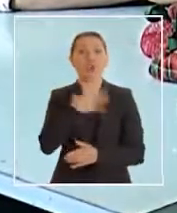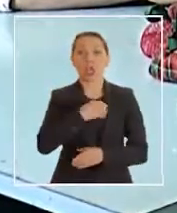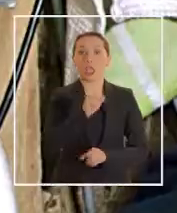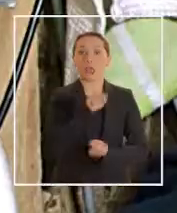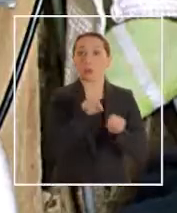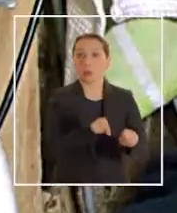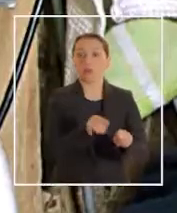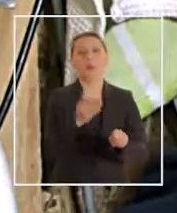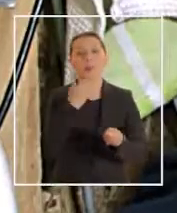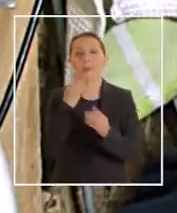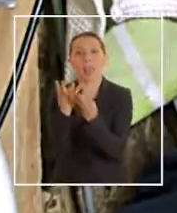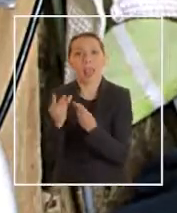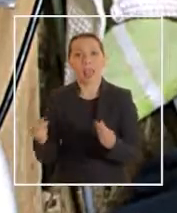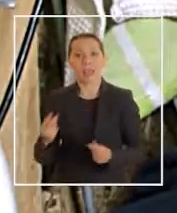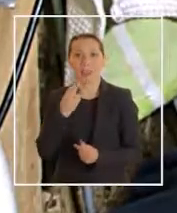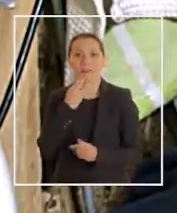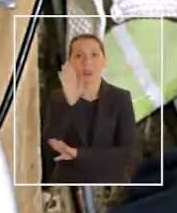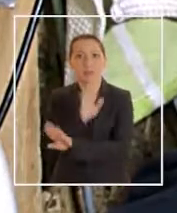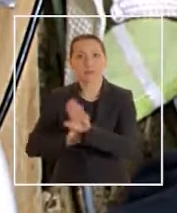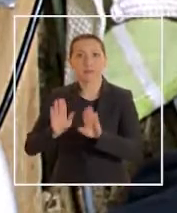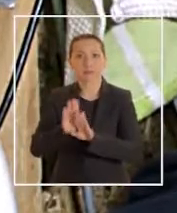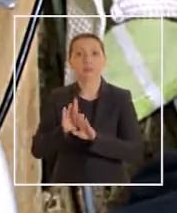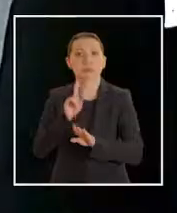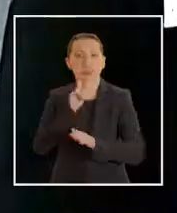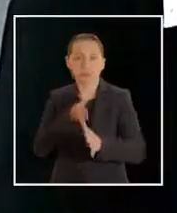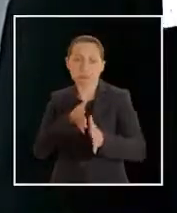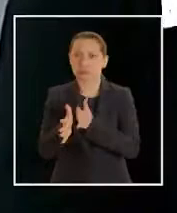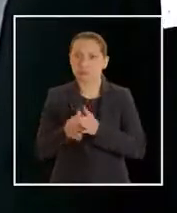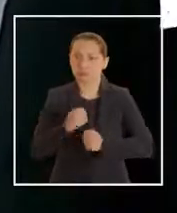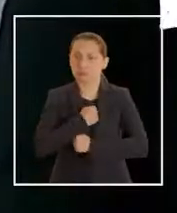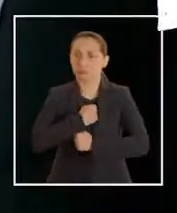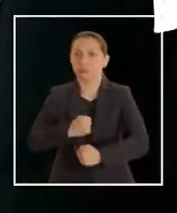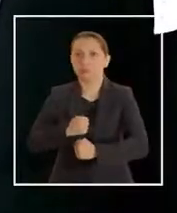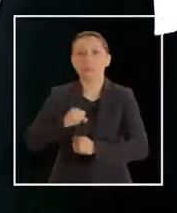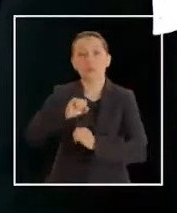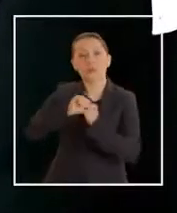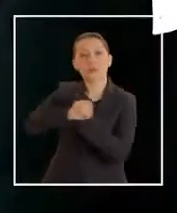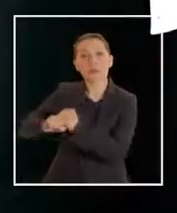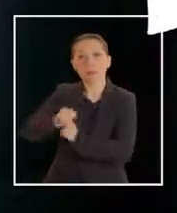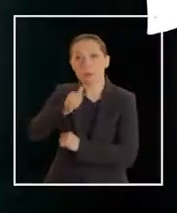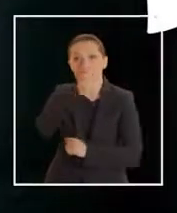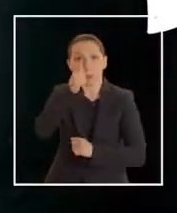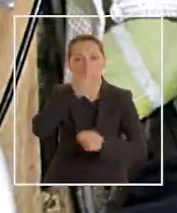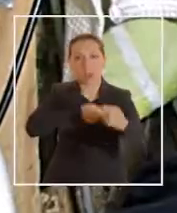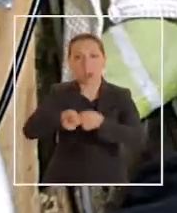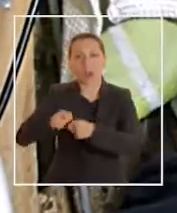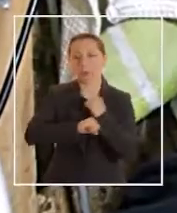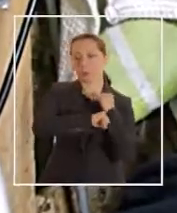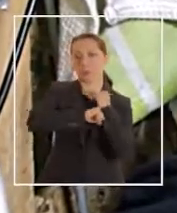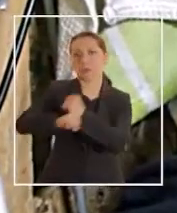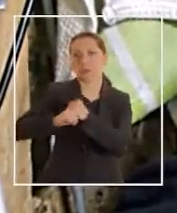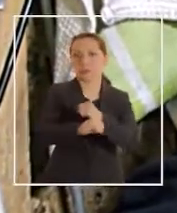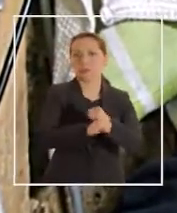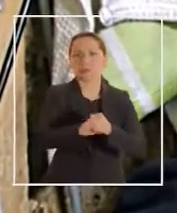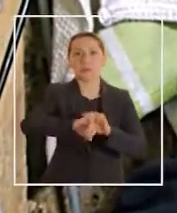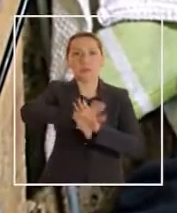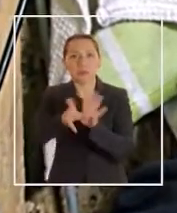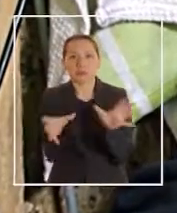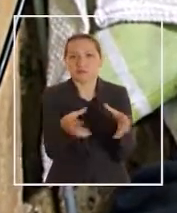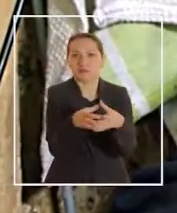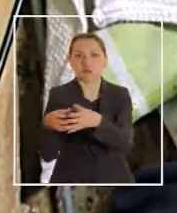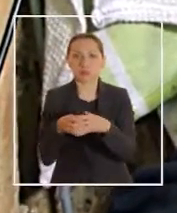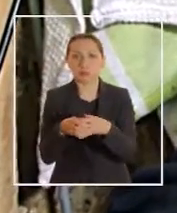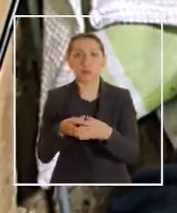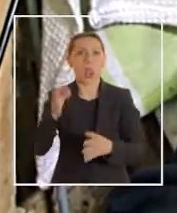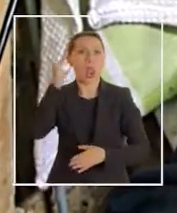vida, no solo sus hijos, sino proteger la calidad de vida. La que se atreve a enfrentar a los narcos, la que se atreve a enfrentar a